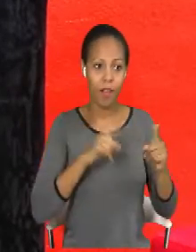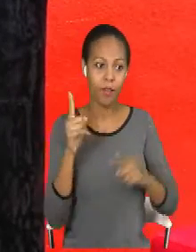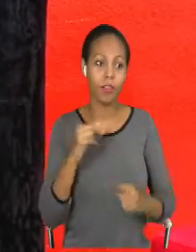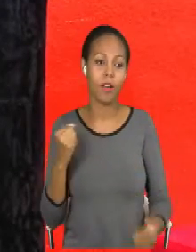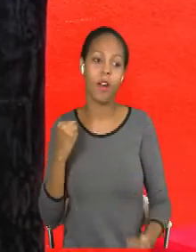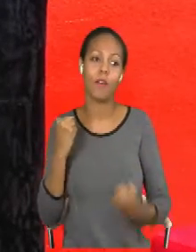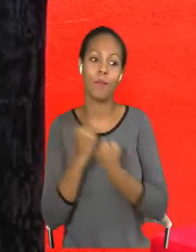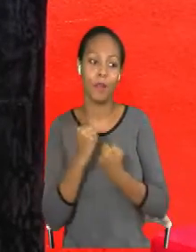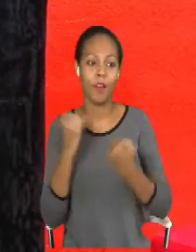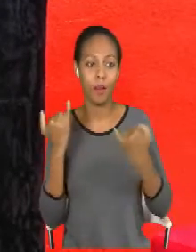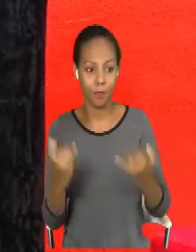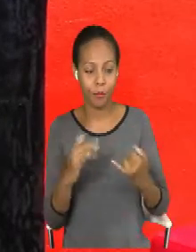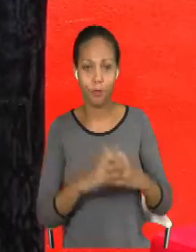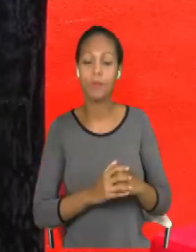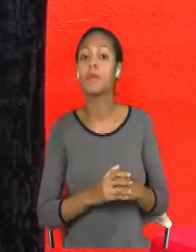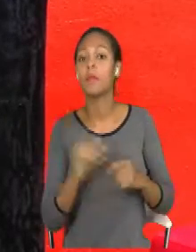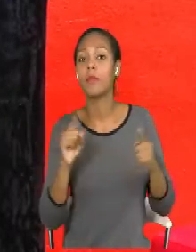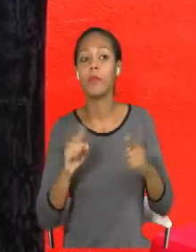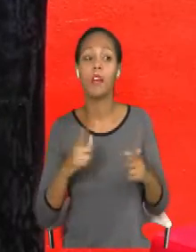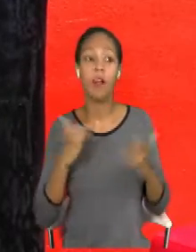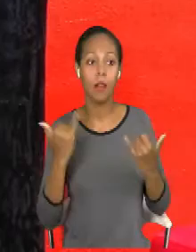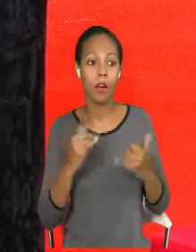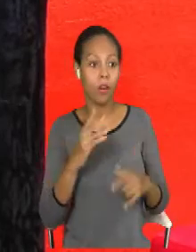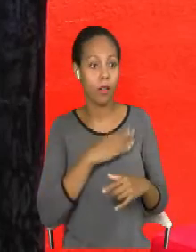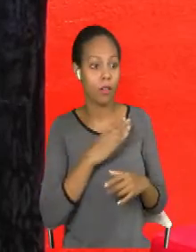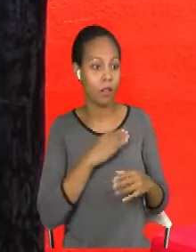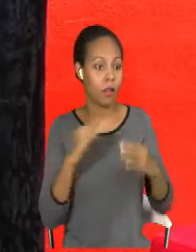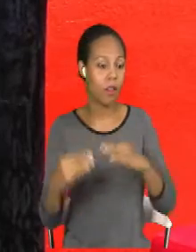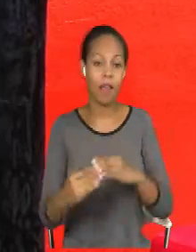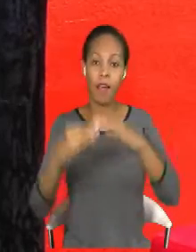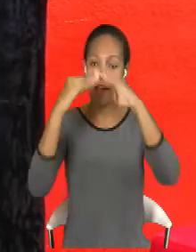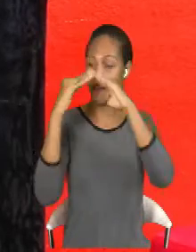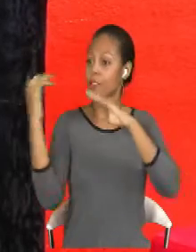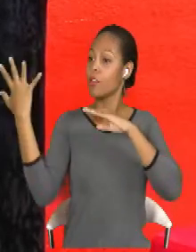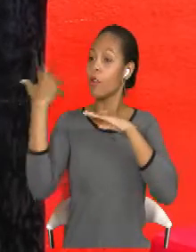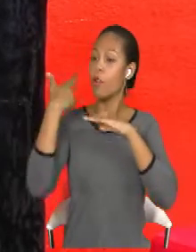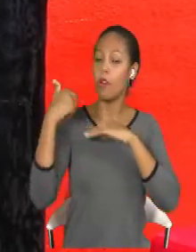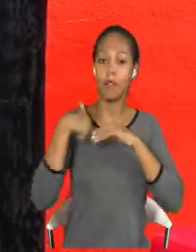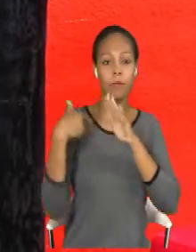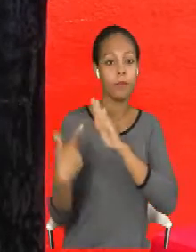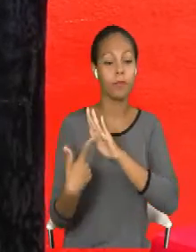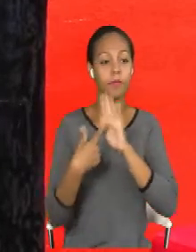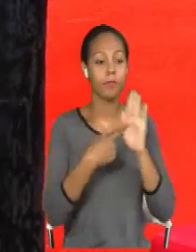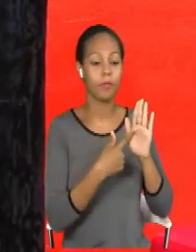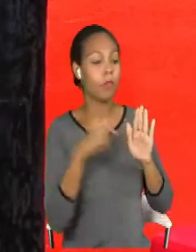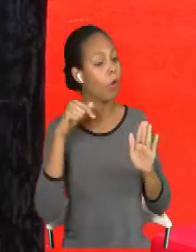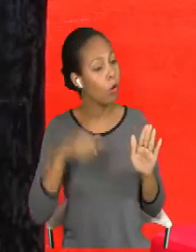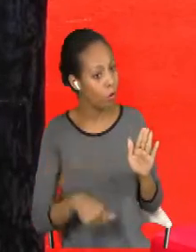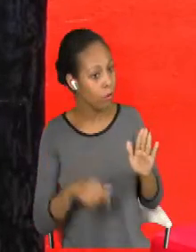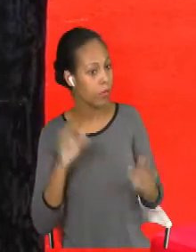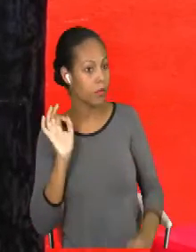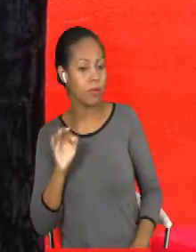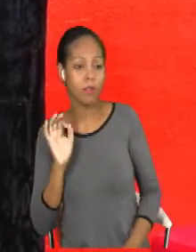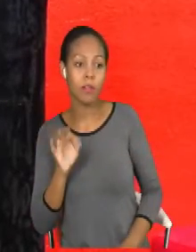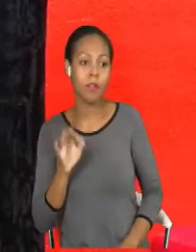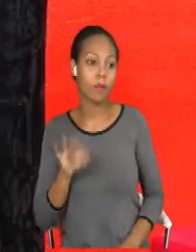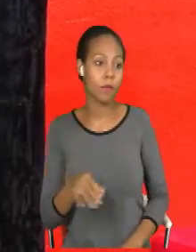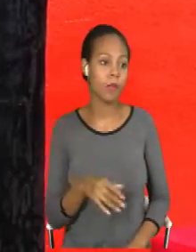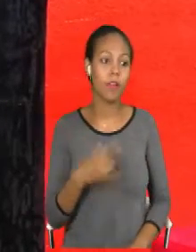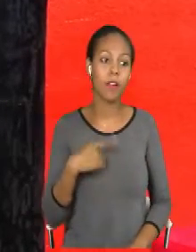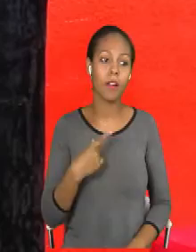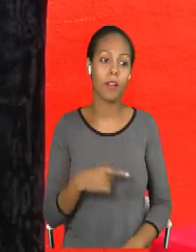viendo en este momento y hacen posible que pues en casa esté aquí todos los días. El día de hoy, como siempre, nosotros traemos un